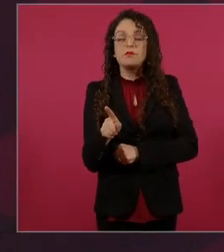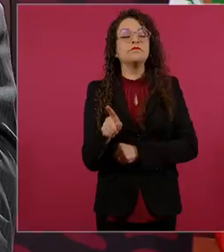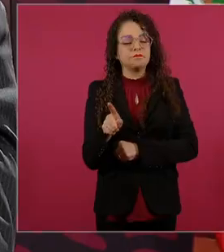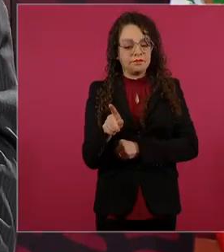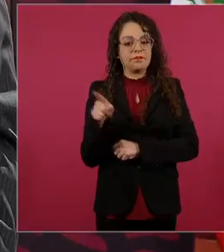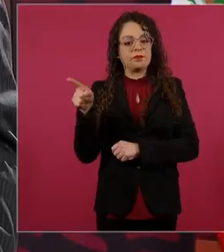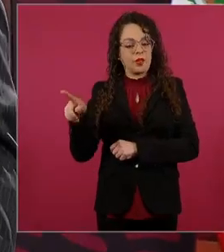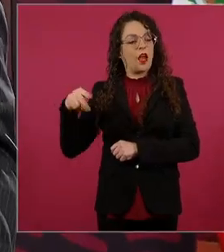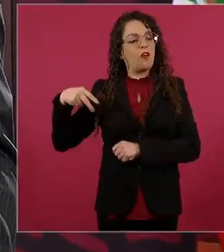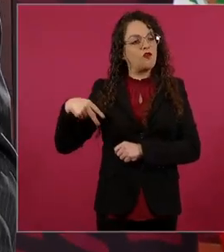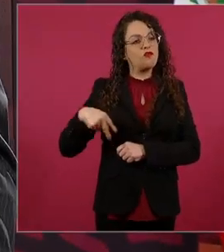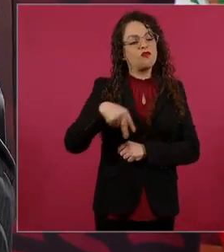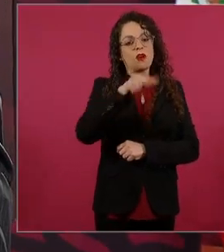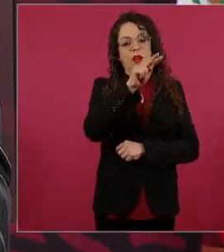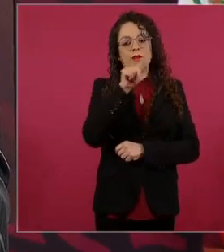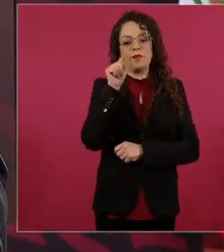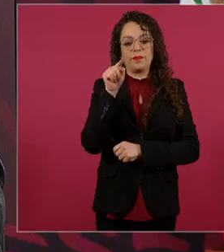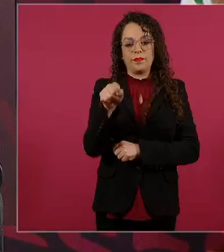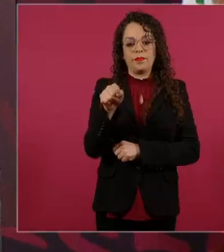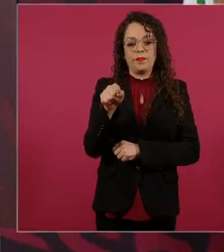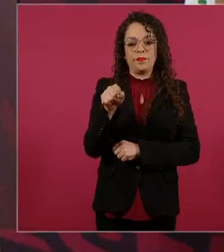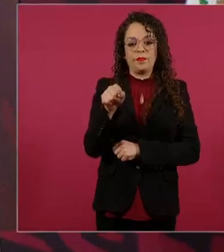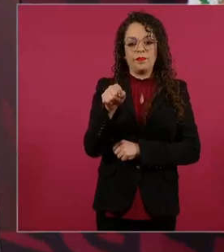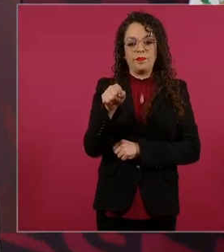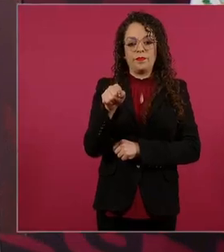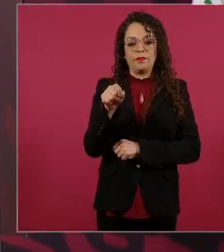a Baca Calderón y a Diegues